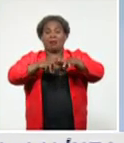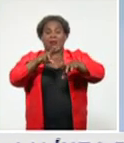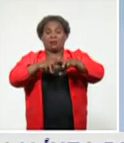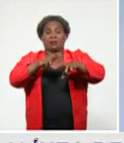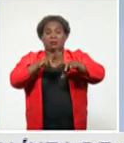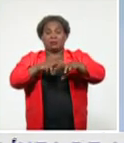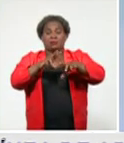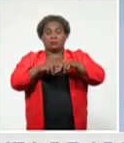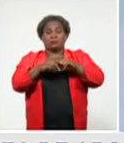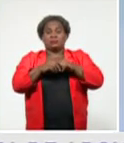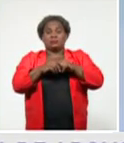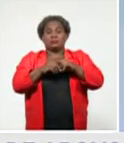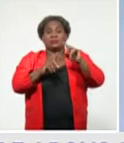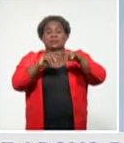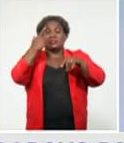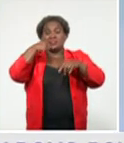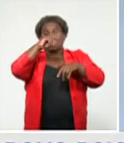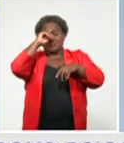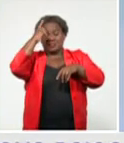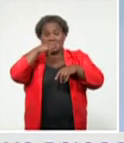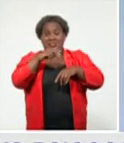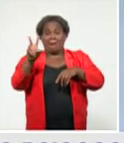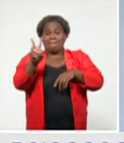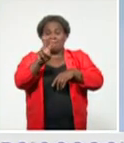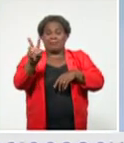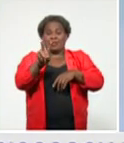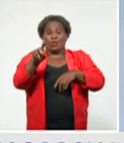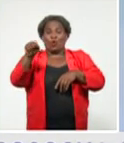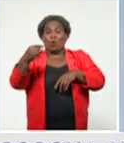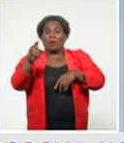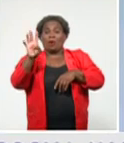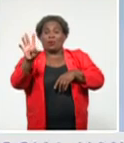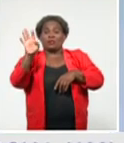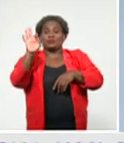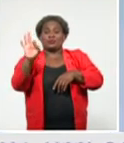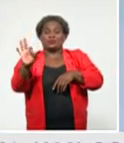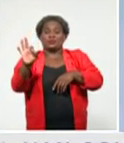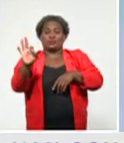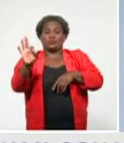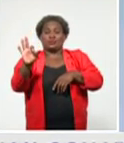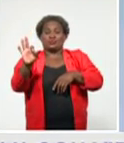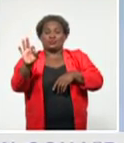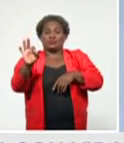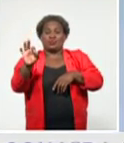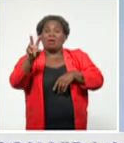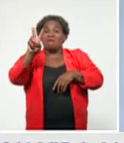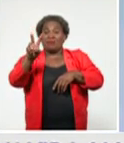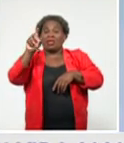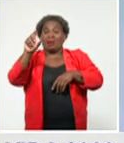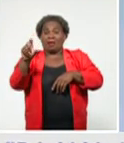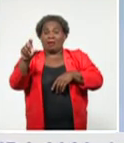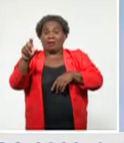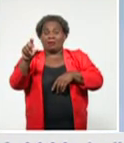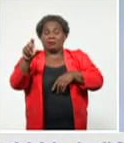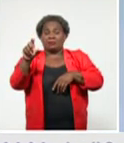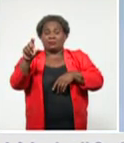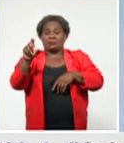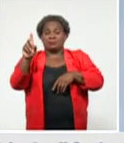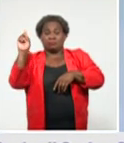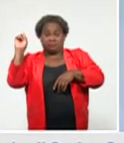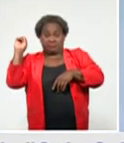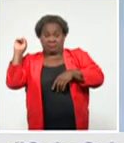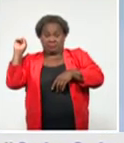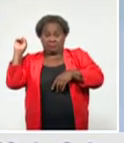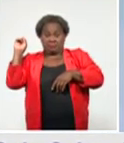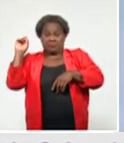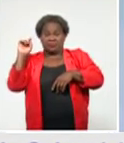tasa se incrementa a 22,48. En el caso de Villaclara, la